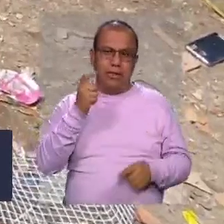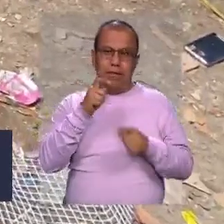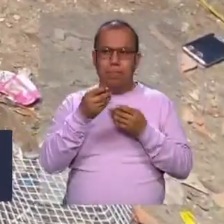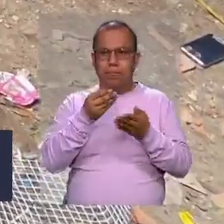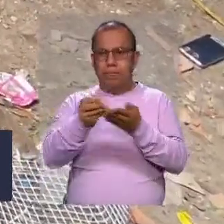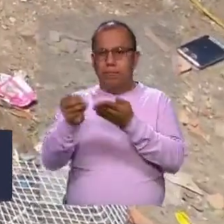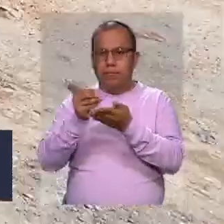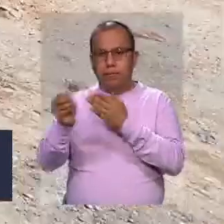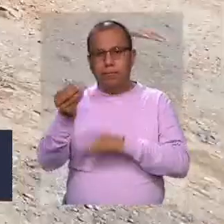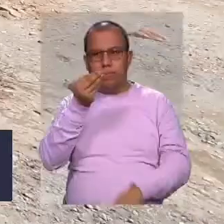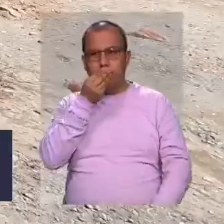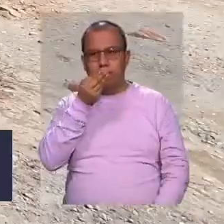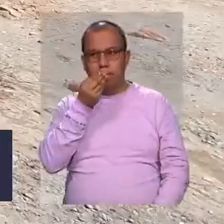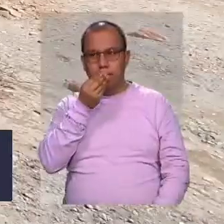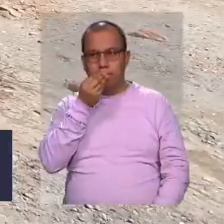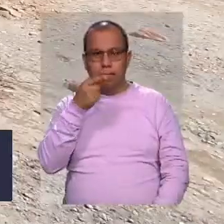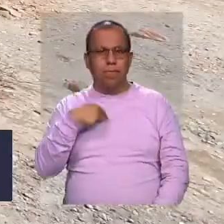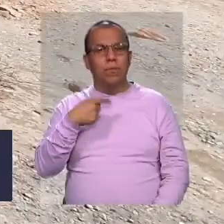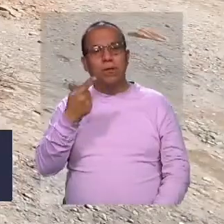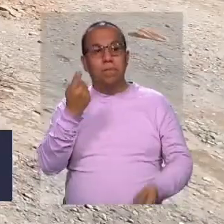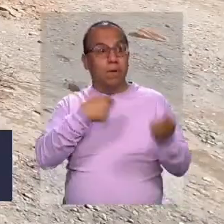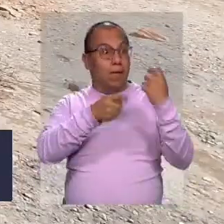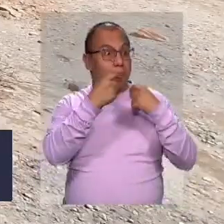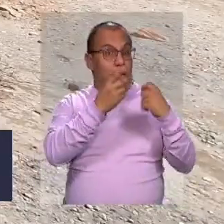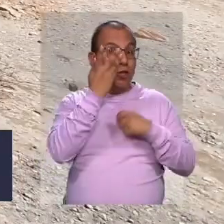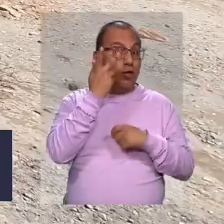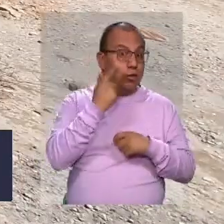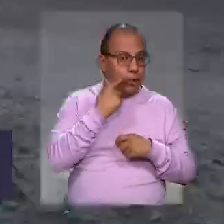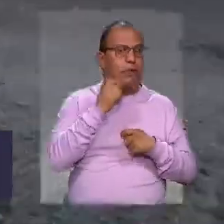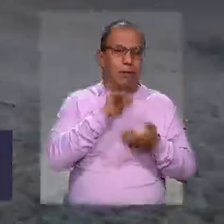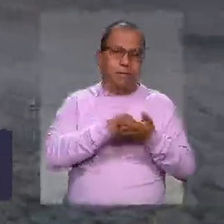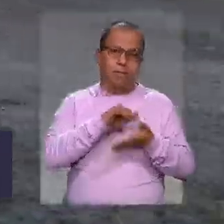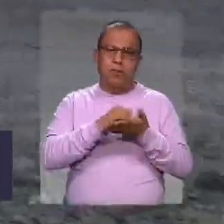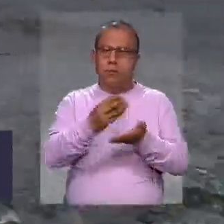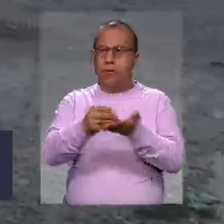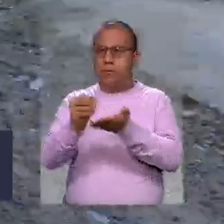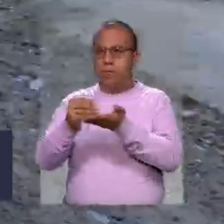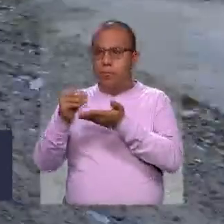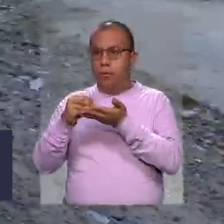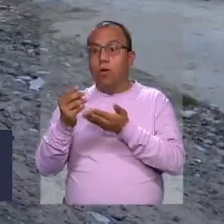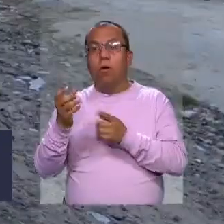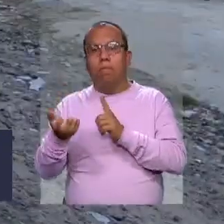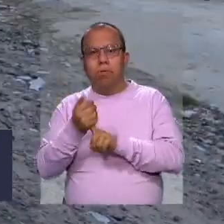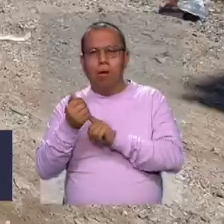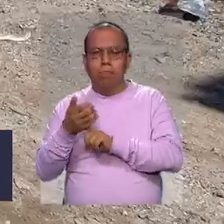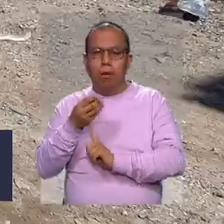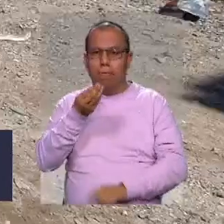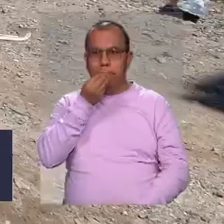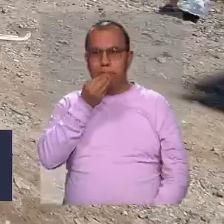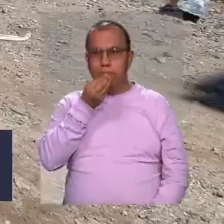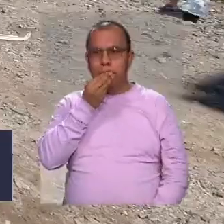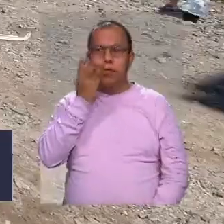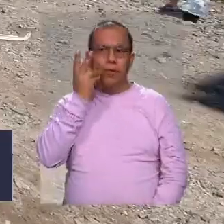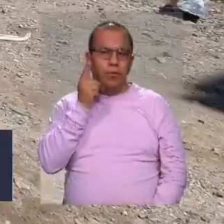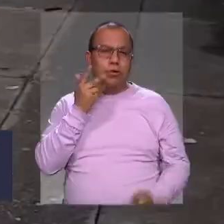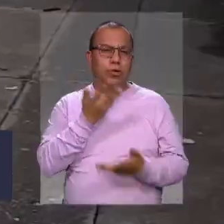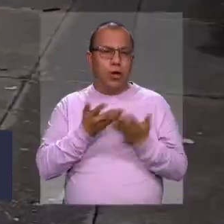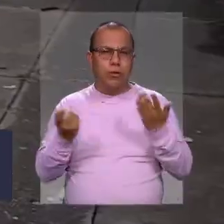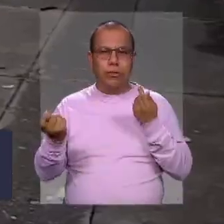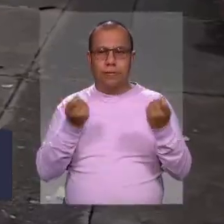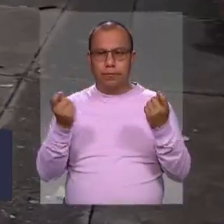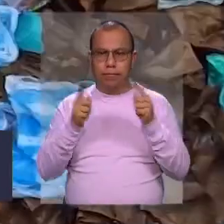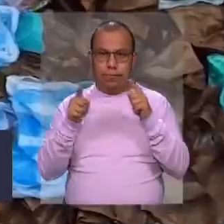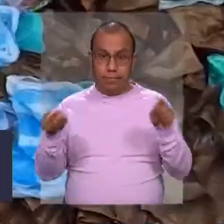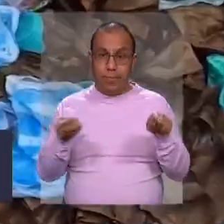nosotros trabajamos al diario para vender al diario para poder sustentar nuestras familias nosotros tenemos la comida nuestro sustento